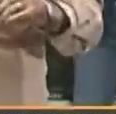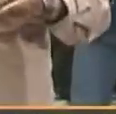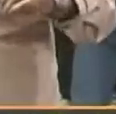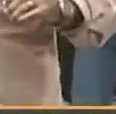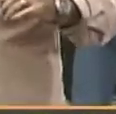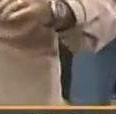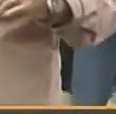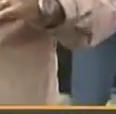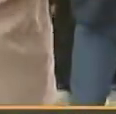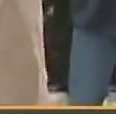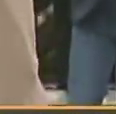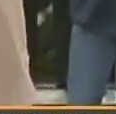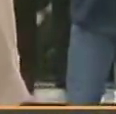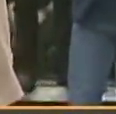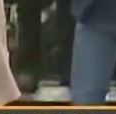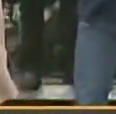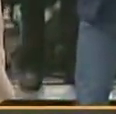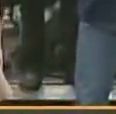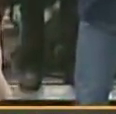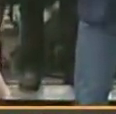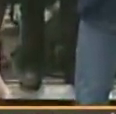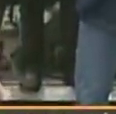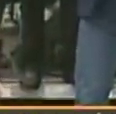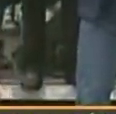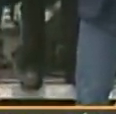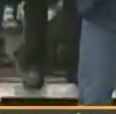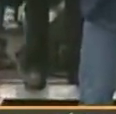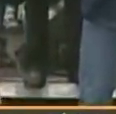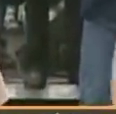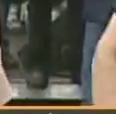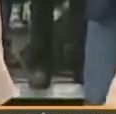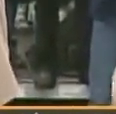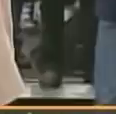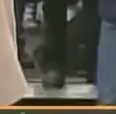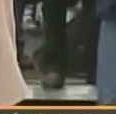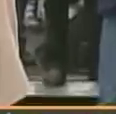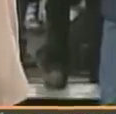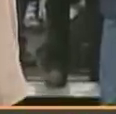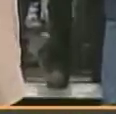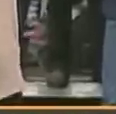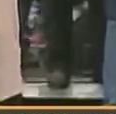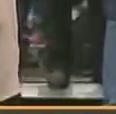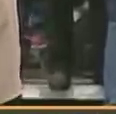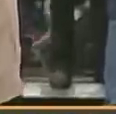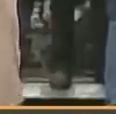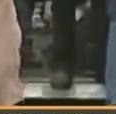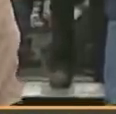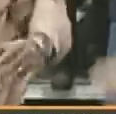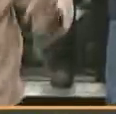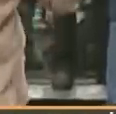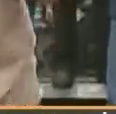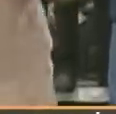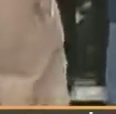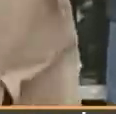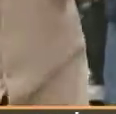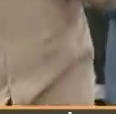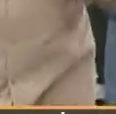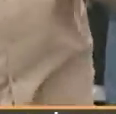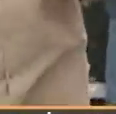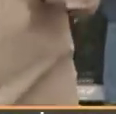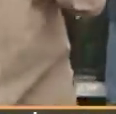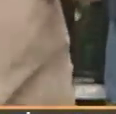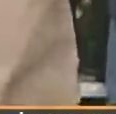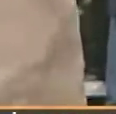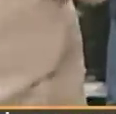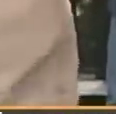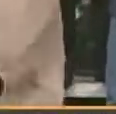energía del gigante el comandante supremo de la revolución bolivariana, Hugo Chávez Frías, quien entonces es la base de